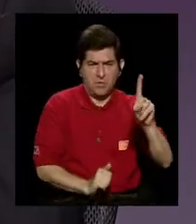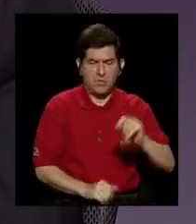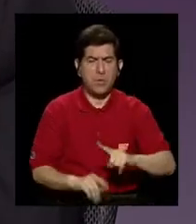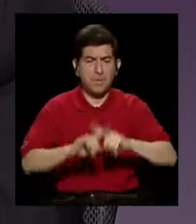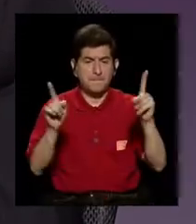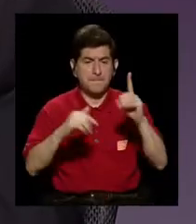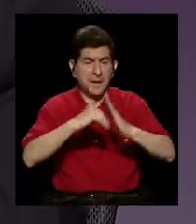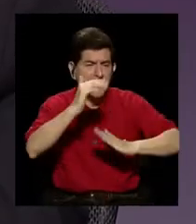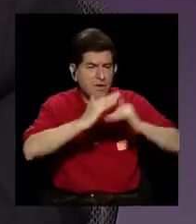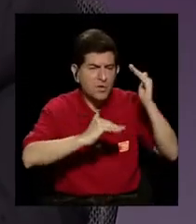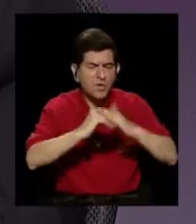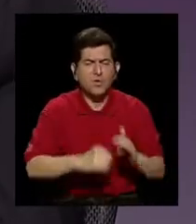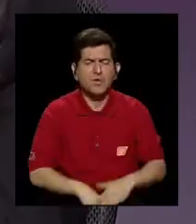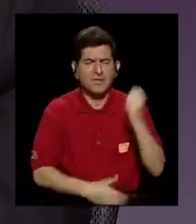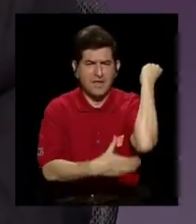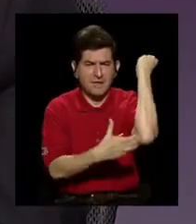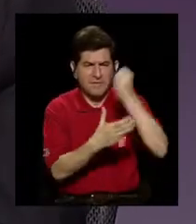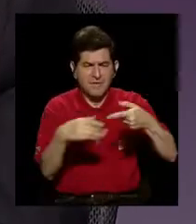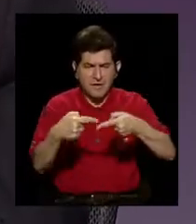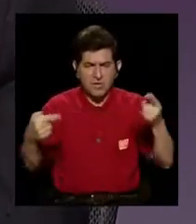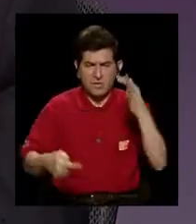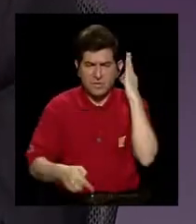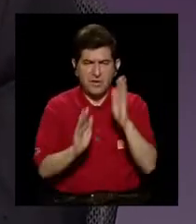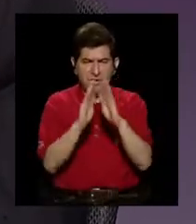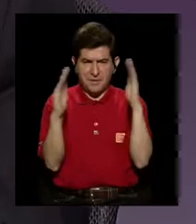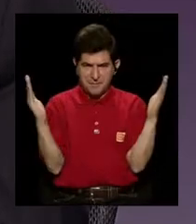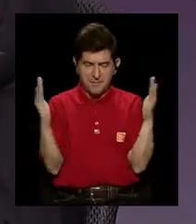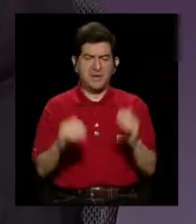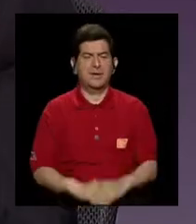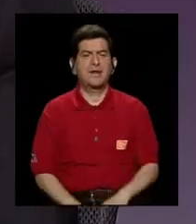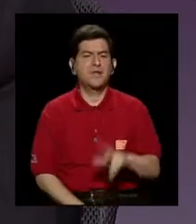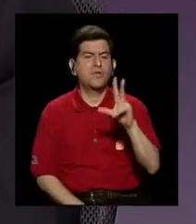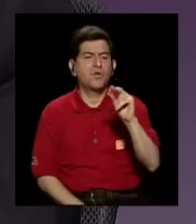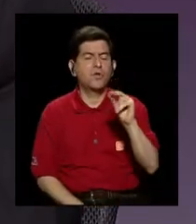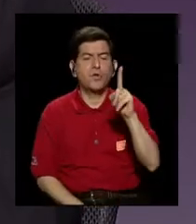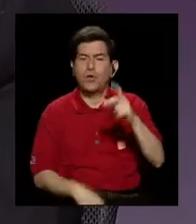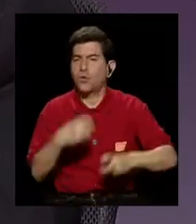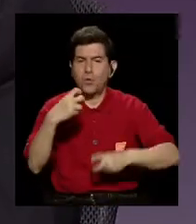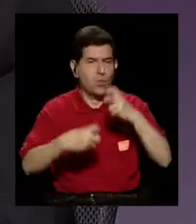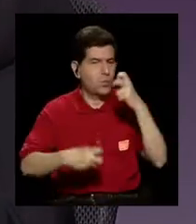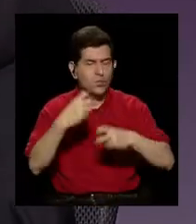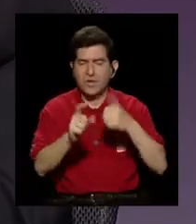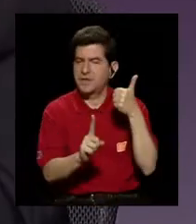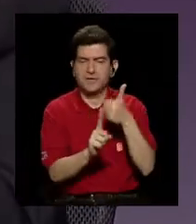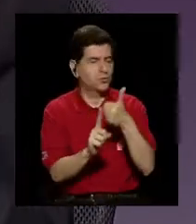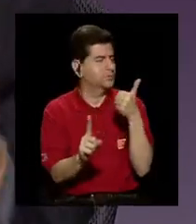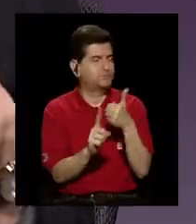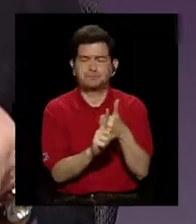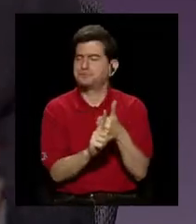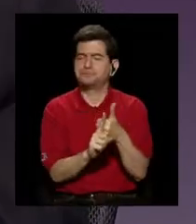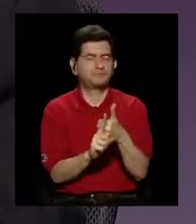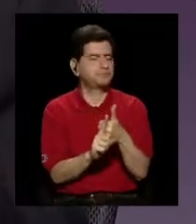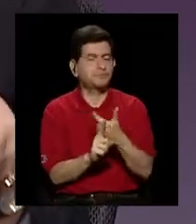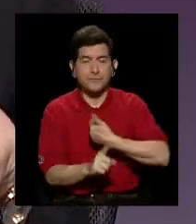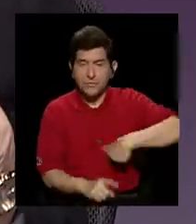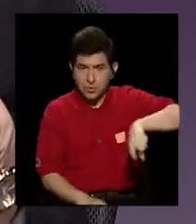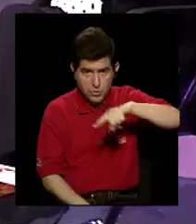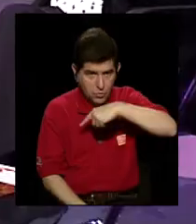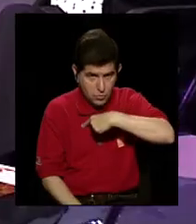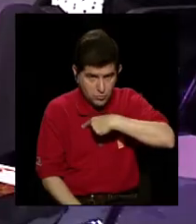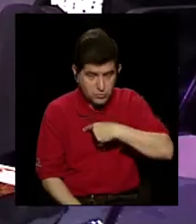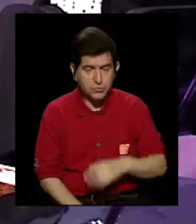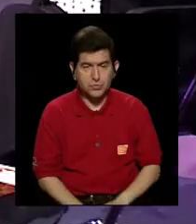del femicidio ampliado no es un delito como tal. O sea, nosotros desde la